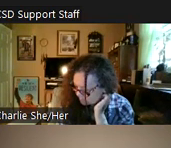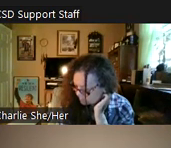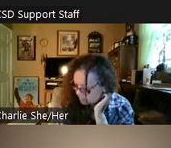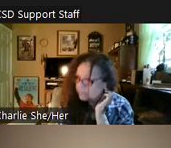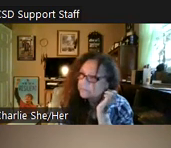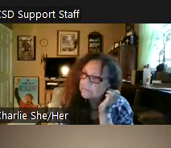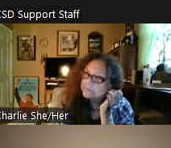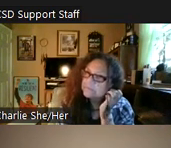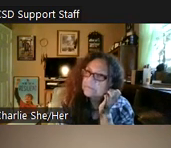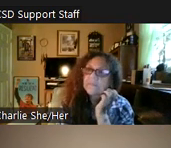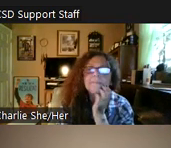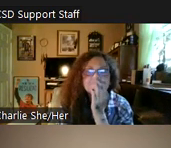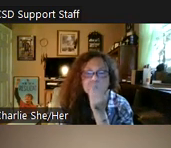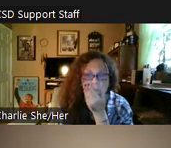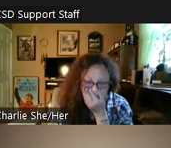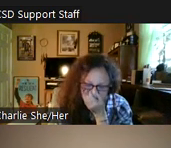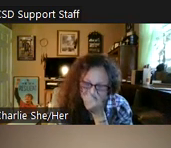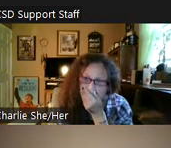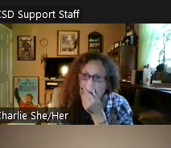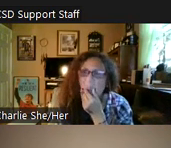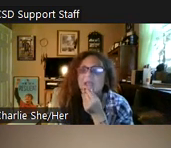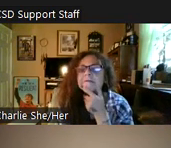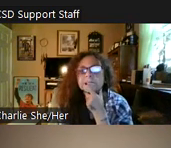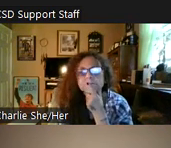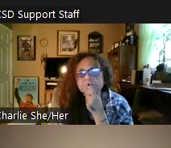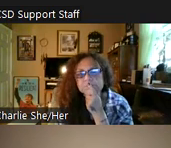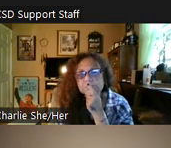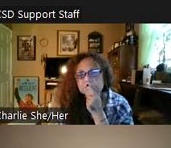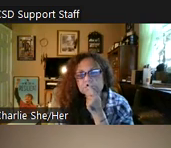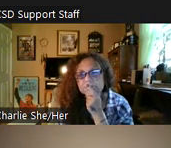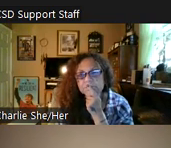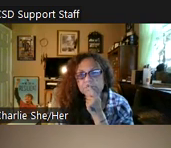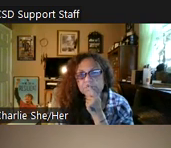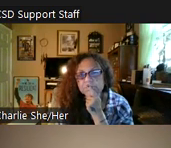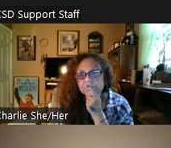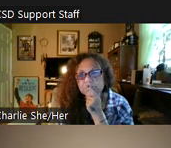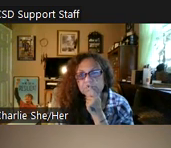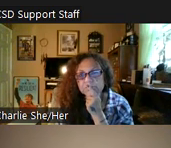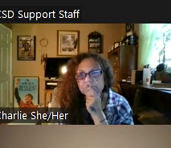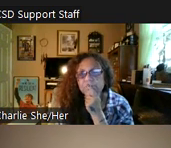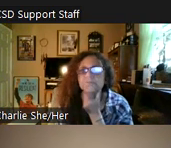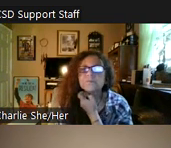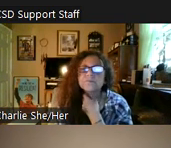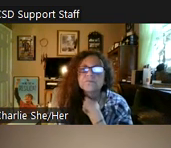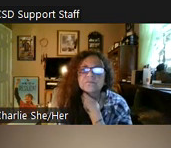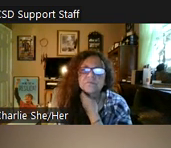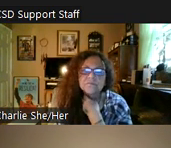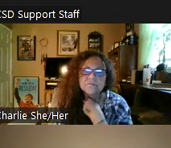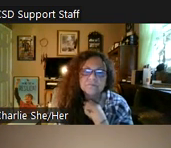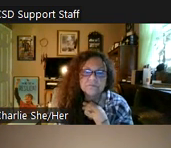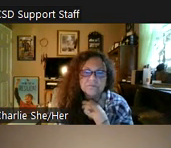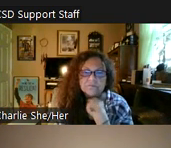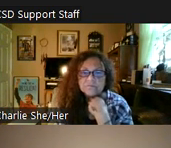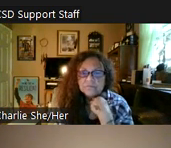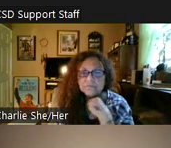Sí, now I see that Luis Aguilera, nuestro intérprete para españoles, está aquí.